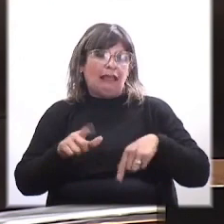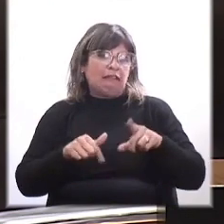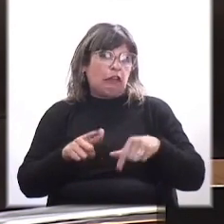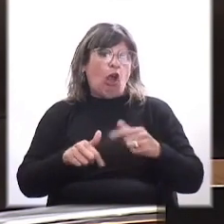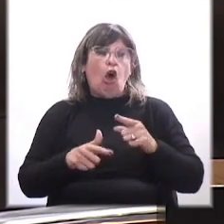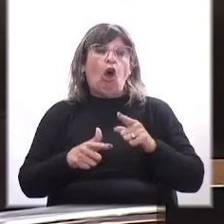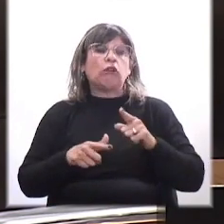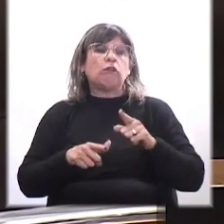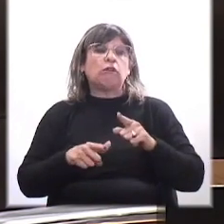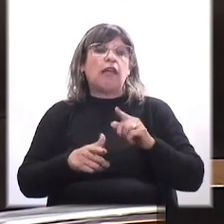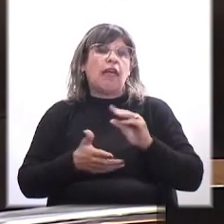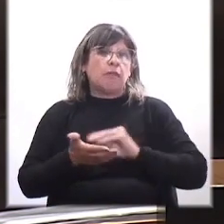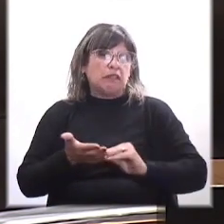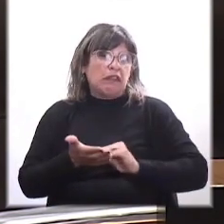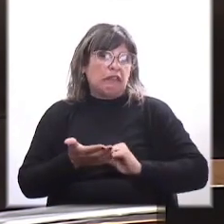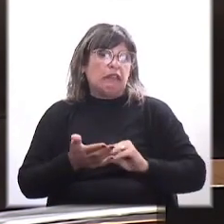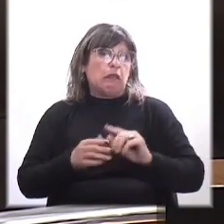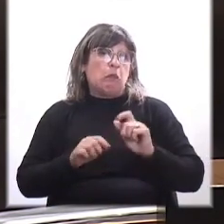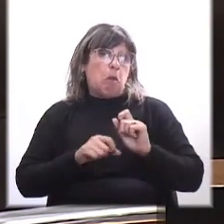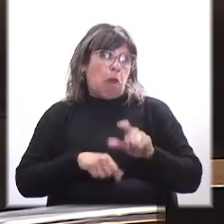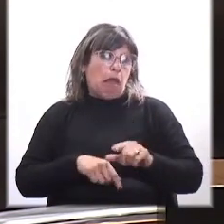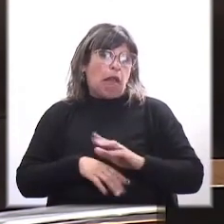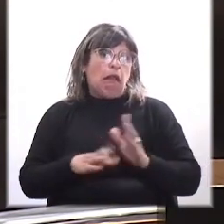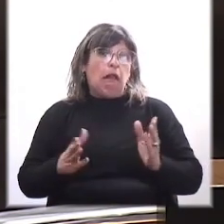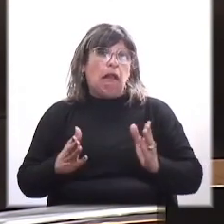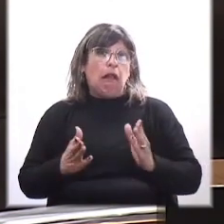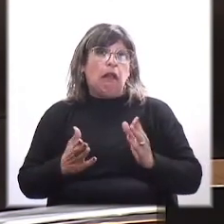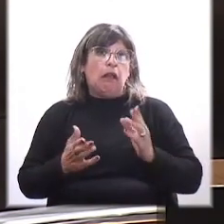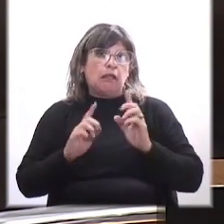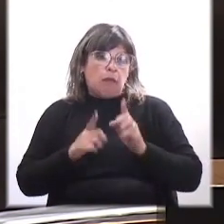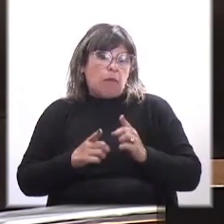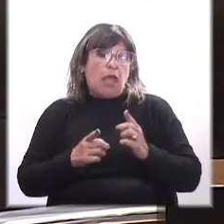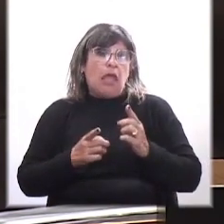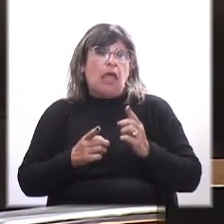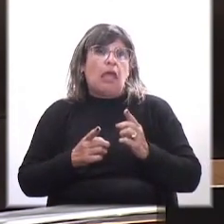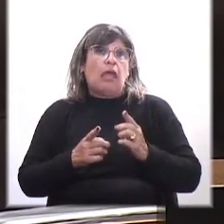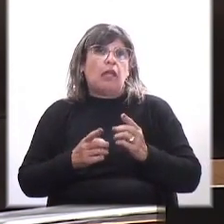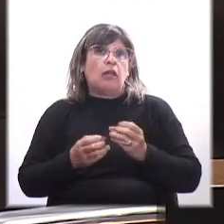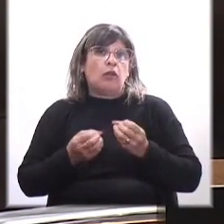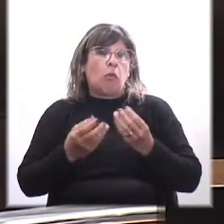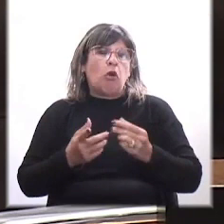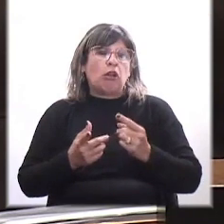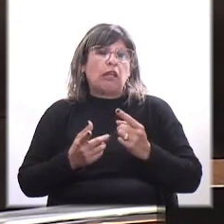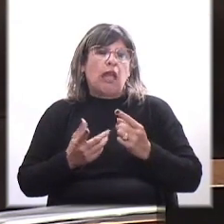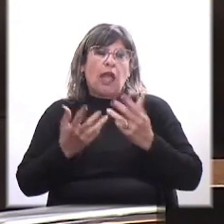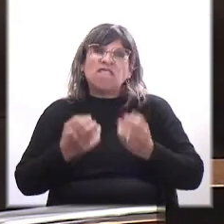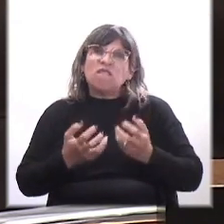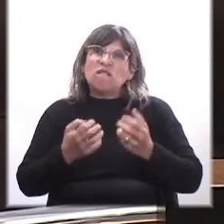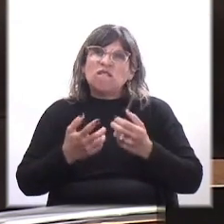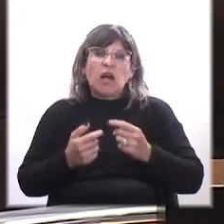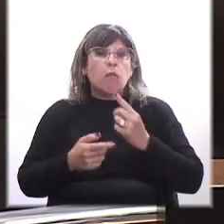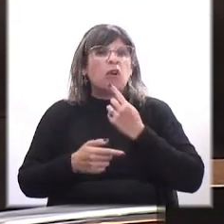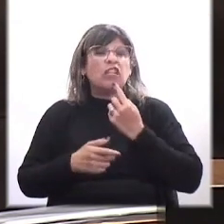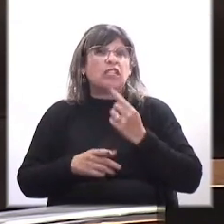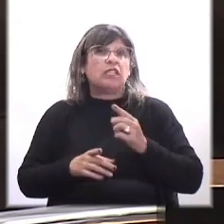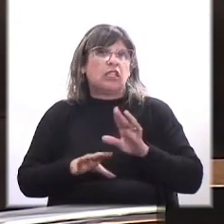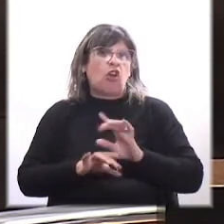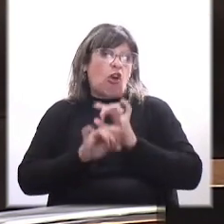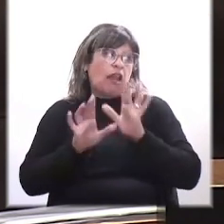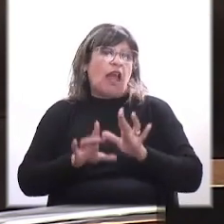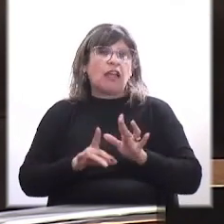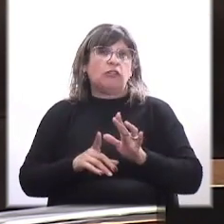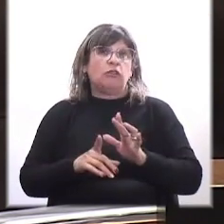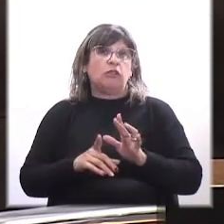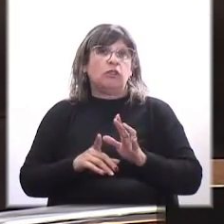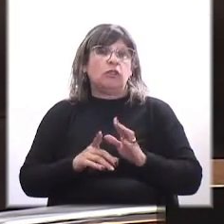decisiones administrativas, sino también se dio por claros caprichos políticos de los cuales ningún